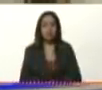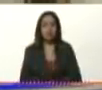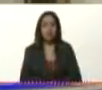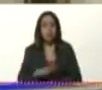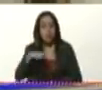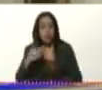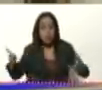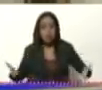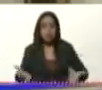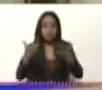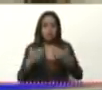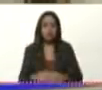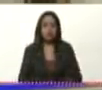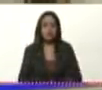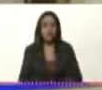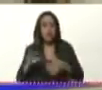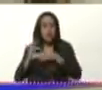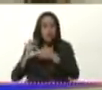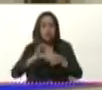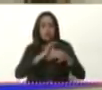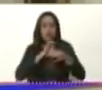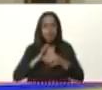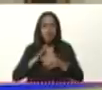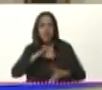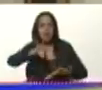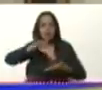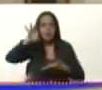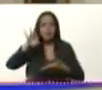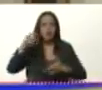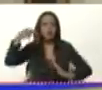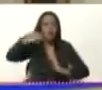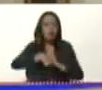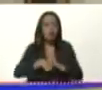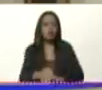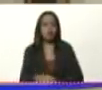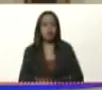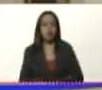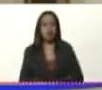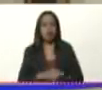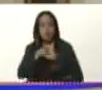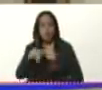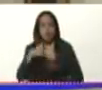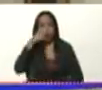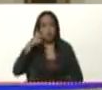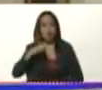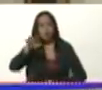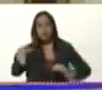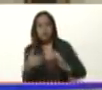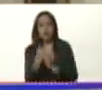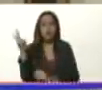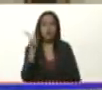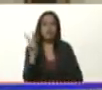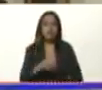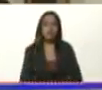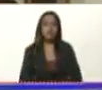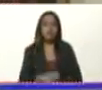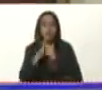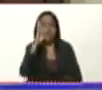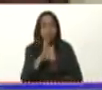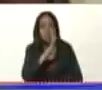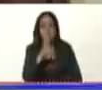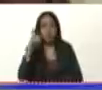saldremos adelante con la unión espiritual profunda de nuestro pueblo, de toda Venezuela, con las